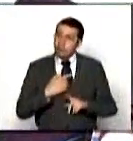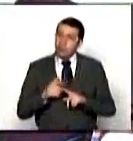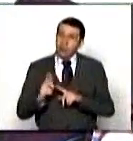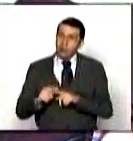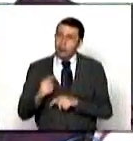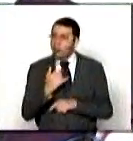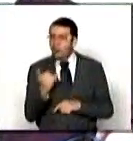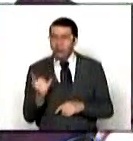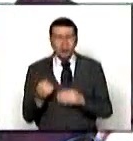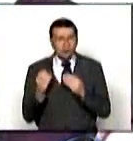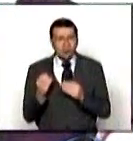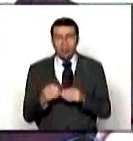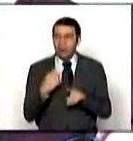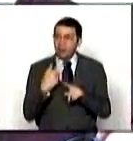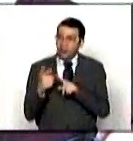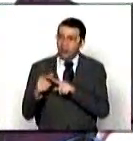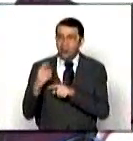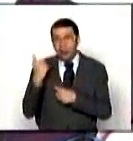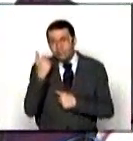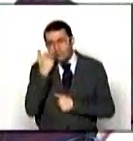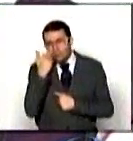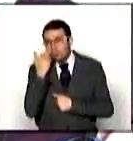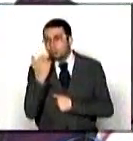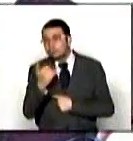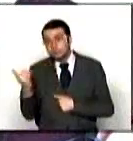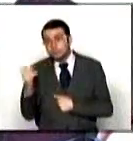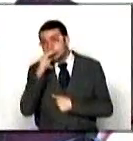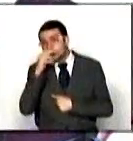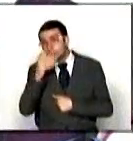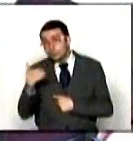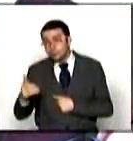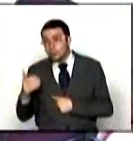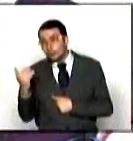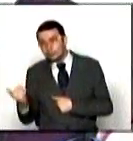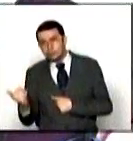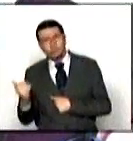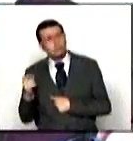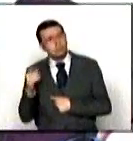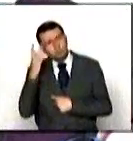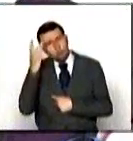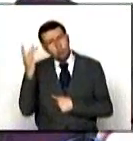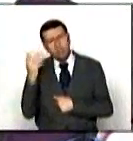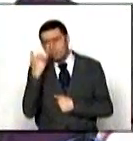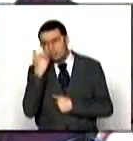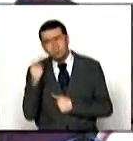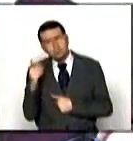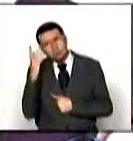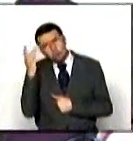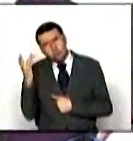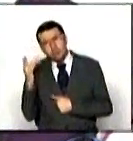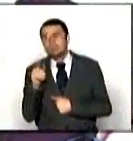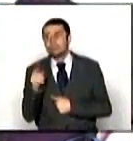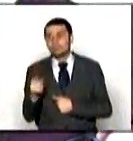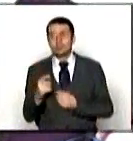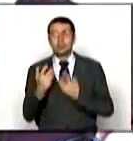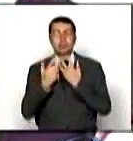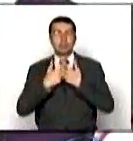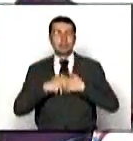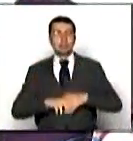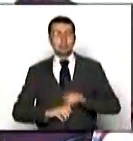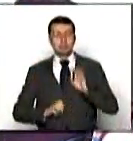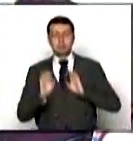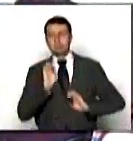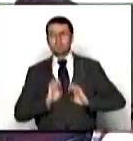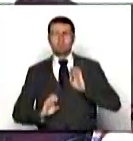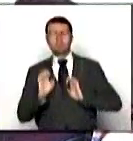las causas por las cuales los niños consultan hoy por hoy a urgencias o al médico tienen que ver y están relacionadas directamente con el sistema inmune.